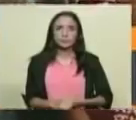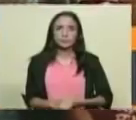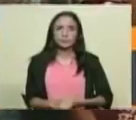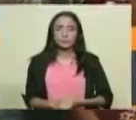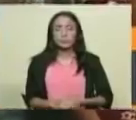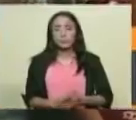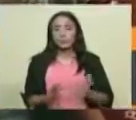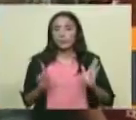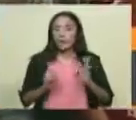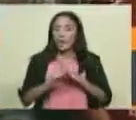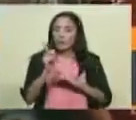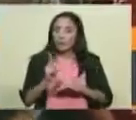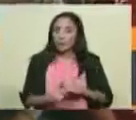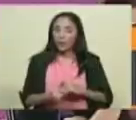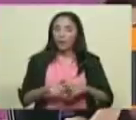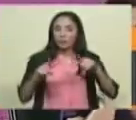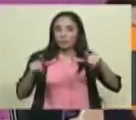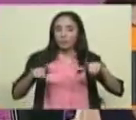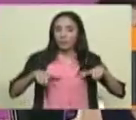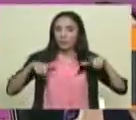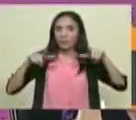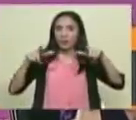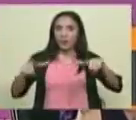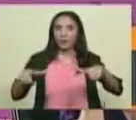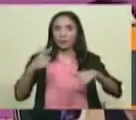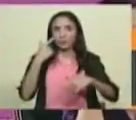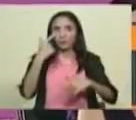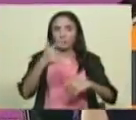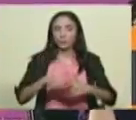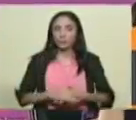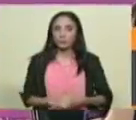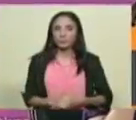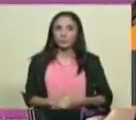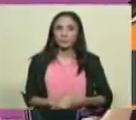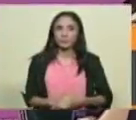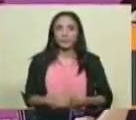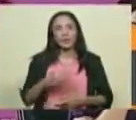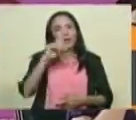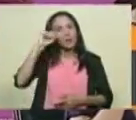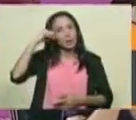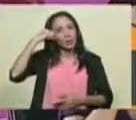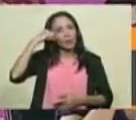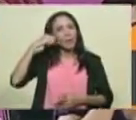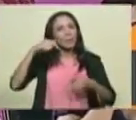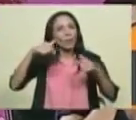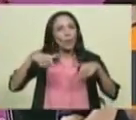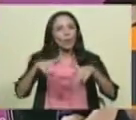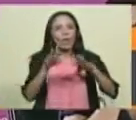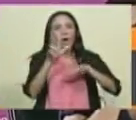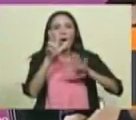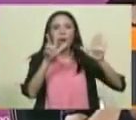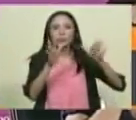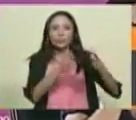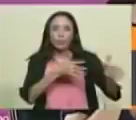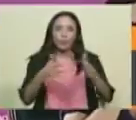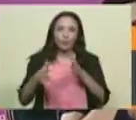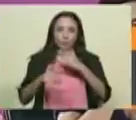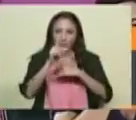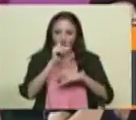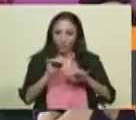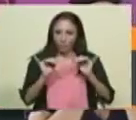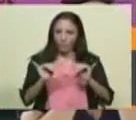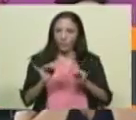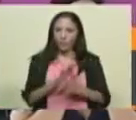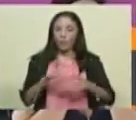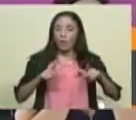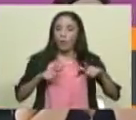Quiero entregar el certificado para que quede como recuerdo, 8 de marzo de 2018. Quiero entregar